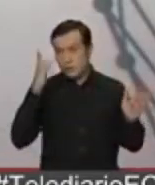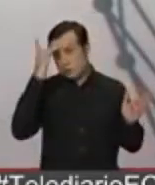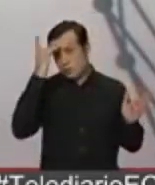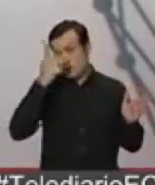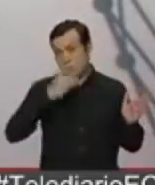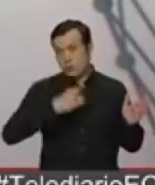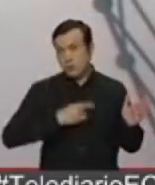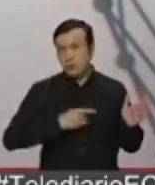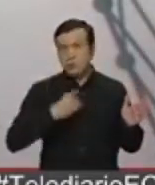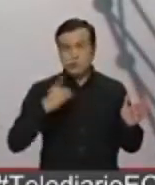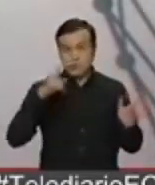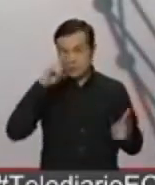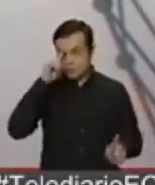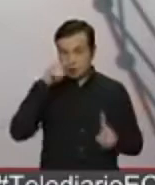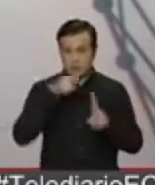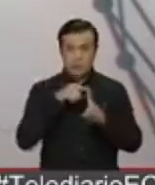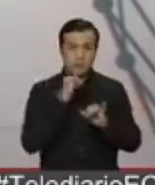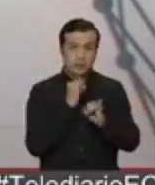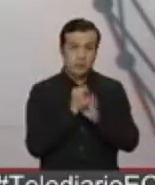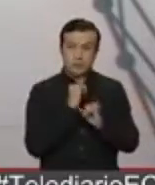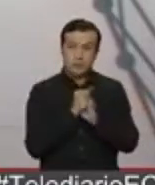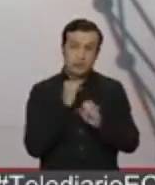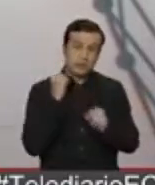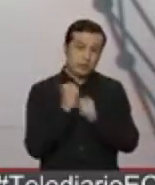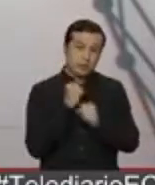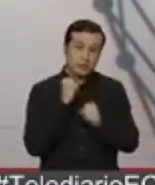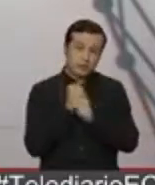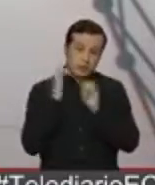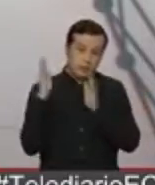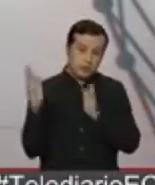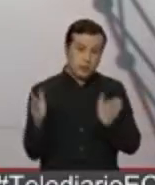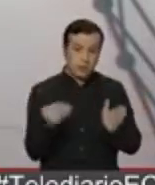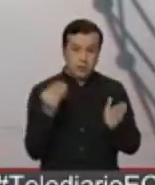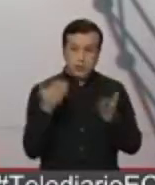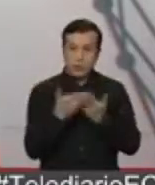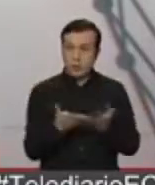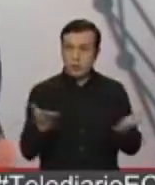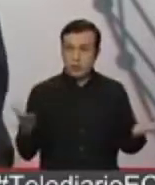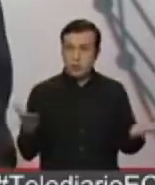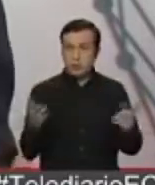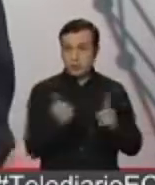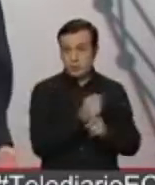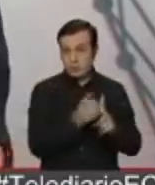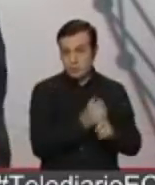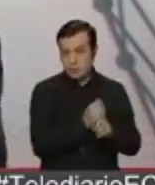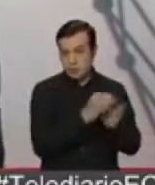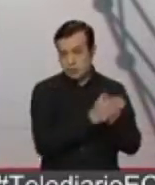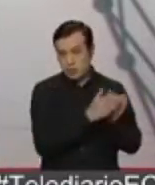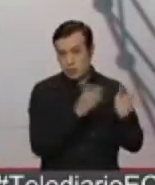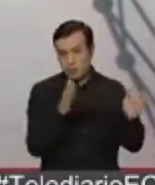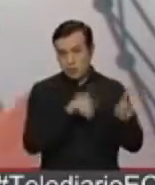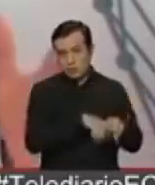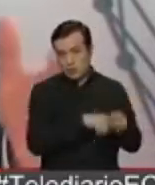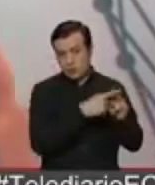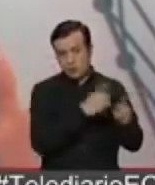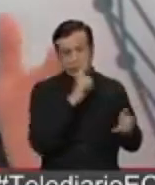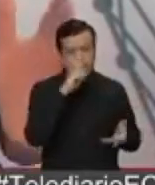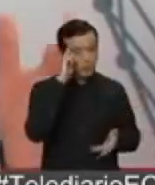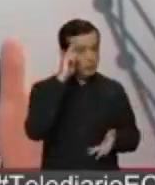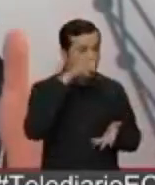encaminada a nivel institucional de trabajar directamente con los jóvenes cuáles han sido los logros desde el inicio de este gobierno